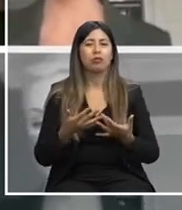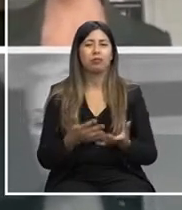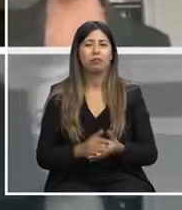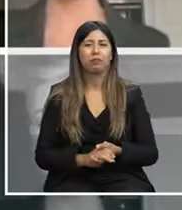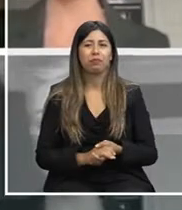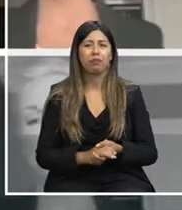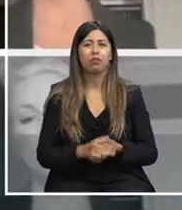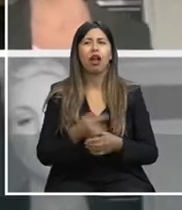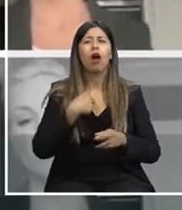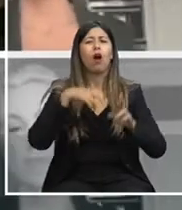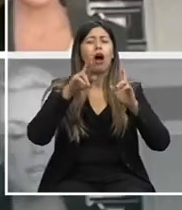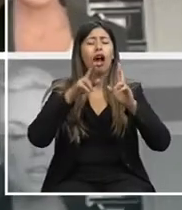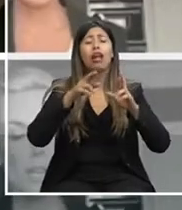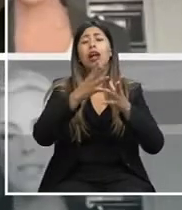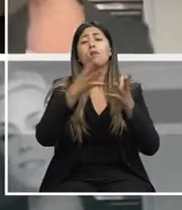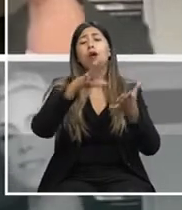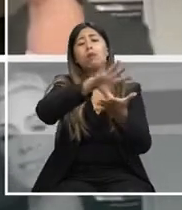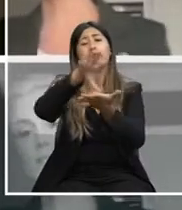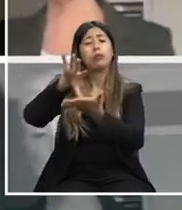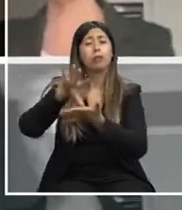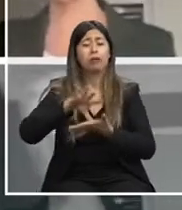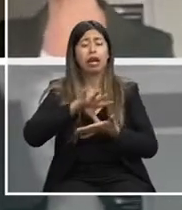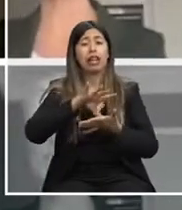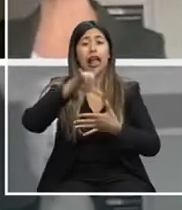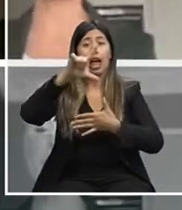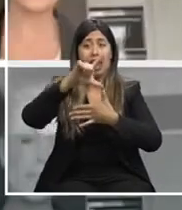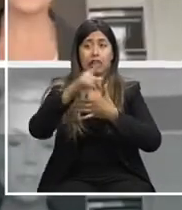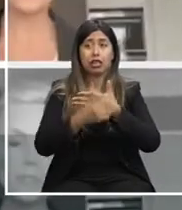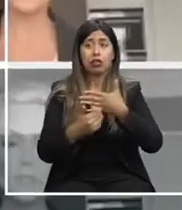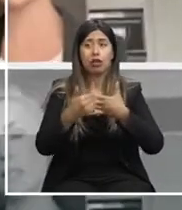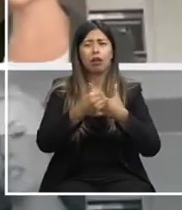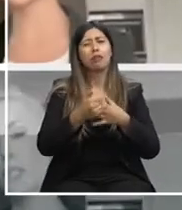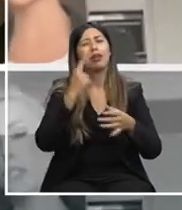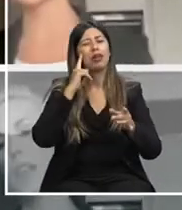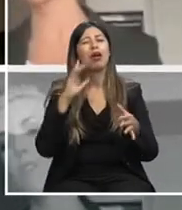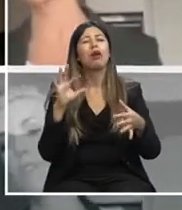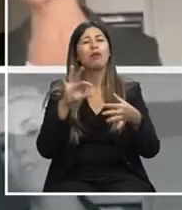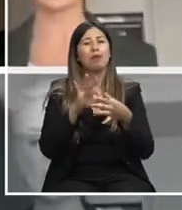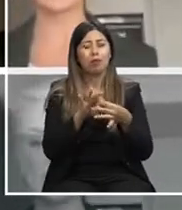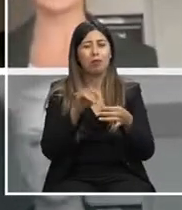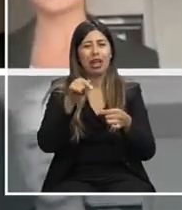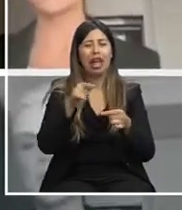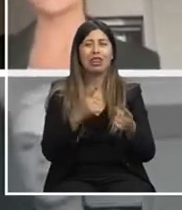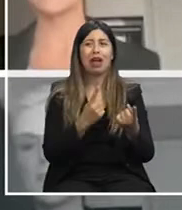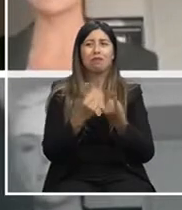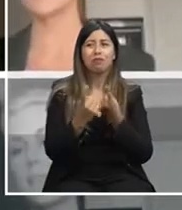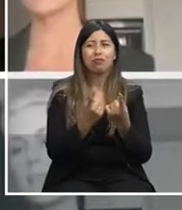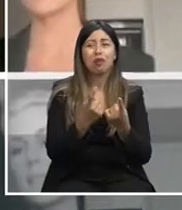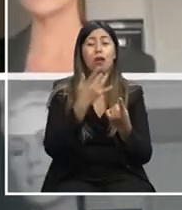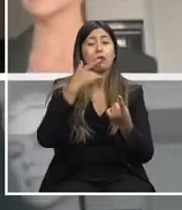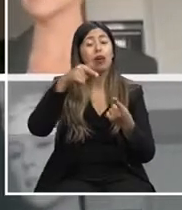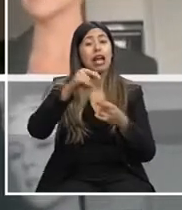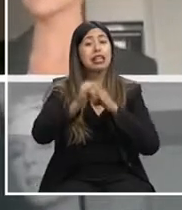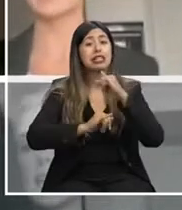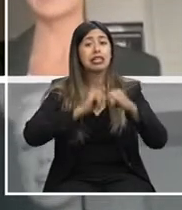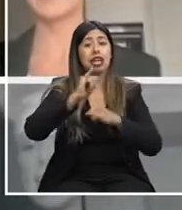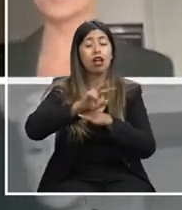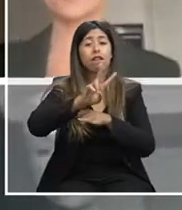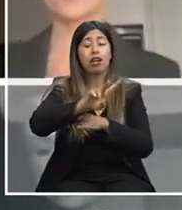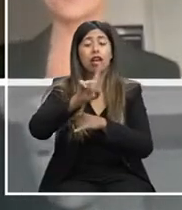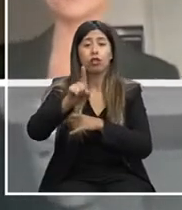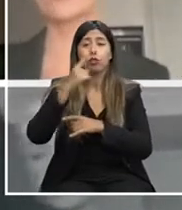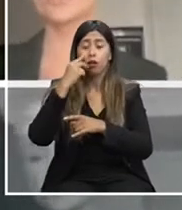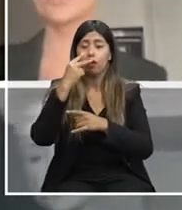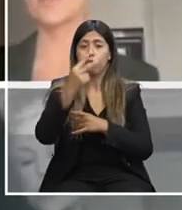Y espero que muchos otros países latinoamericanos se unan a esta carrera. Porque en el siglo XXI, con el panorama